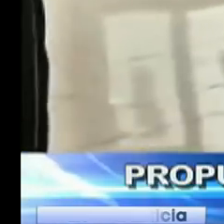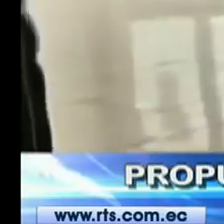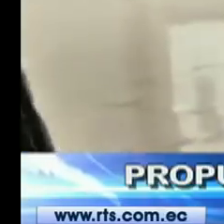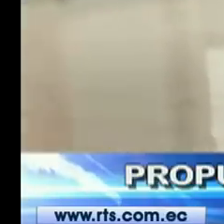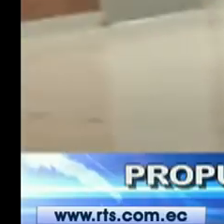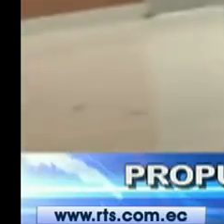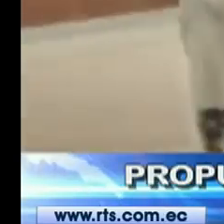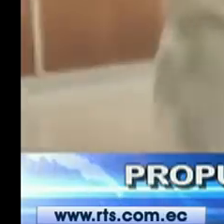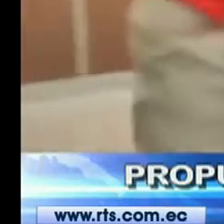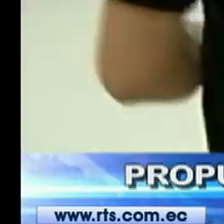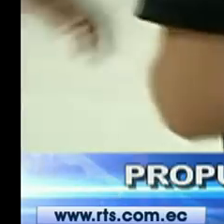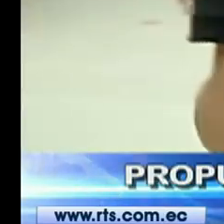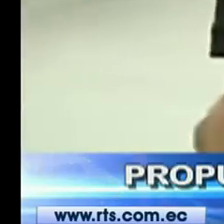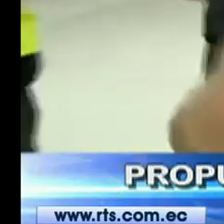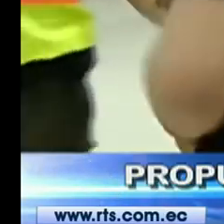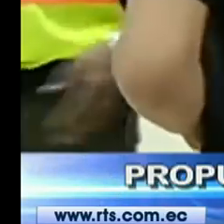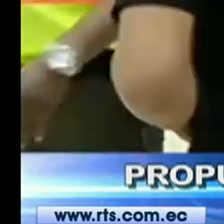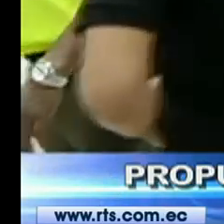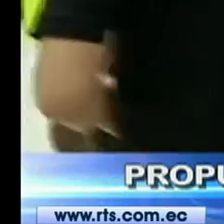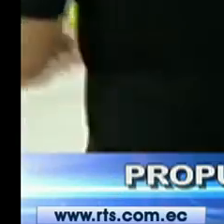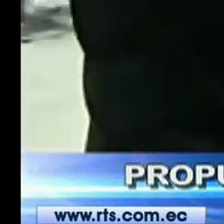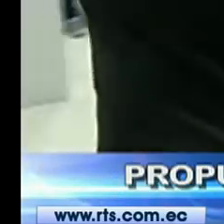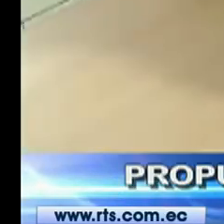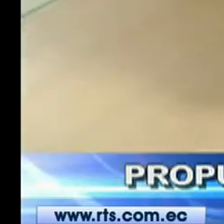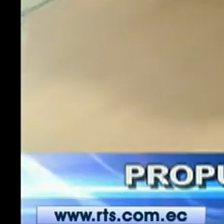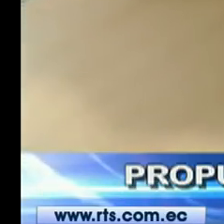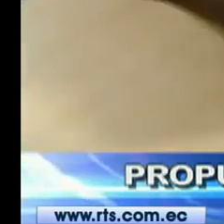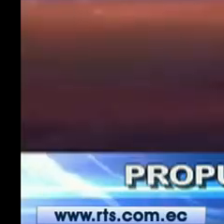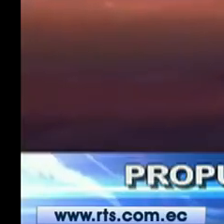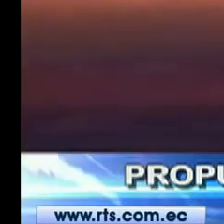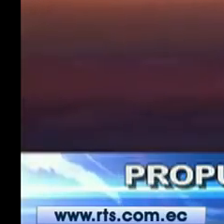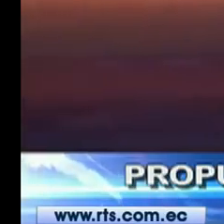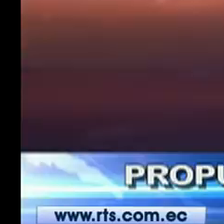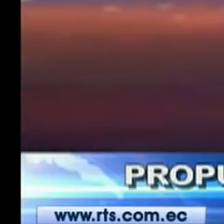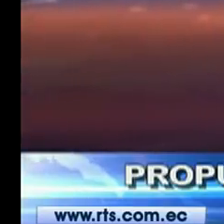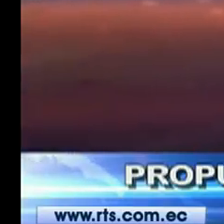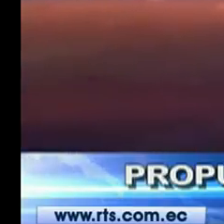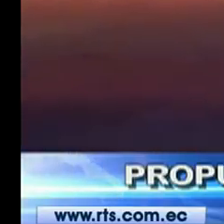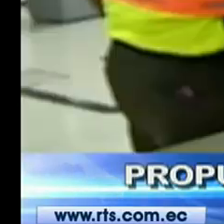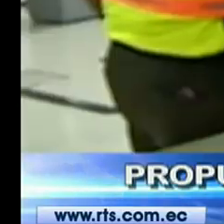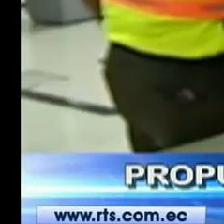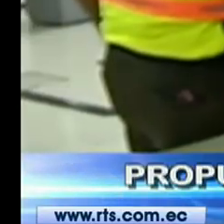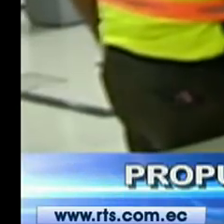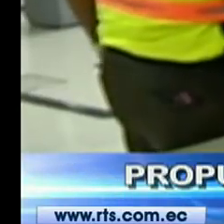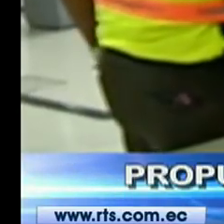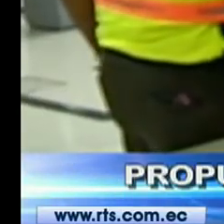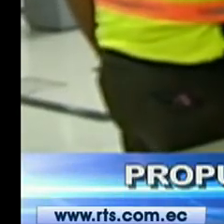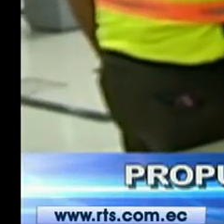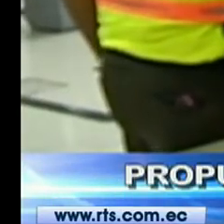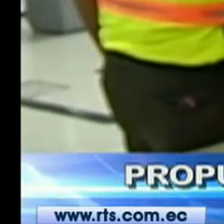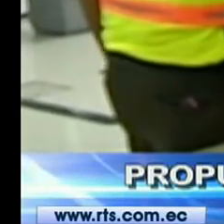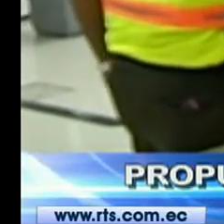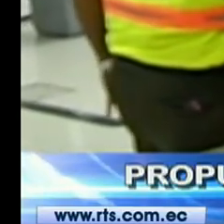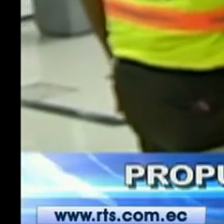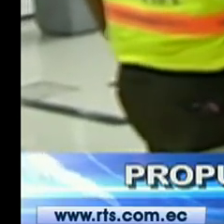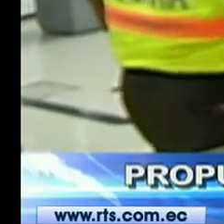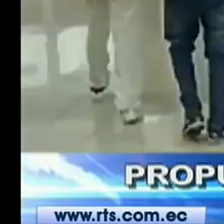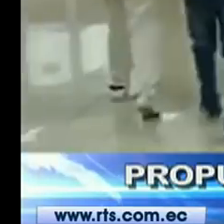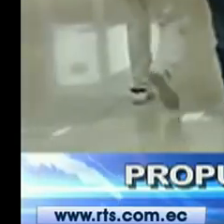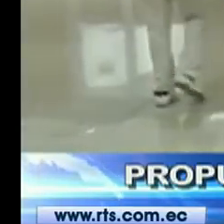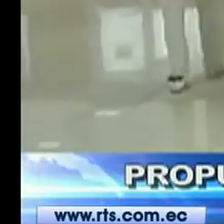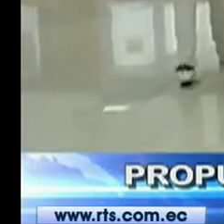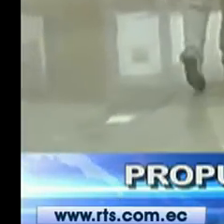en seguida un informe sobre la propuesta que permitiría revelar el rostro de los detenidos en delito flagrante por asesinato secuestro